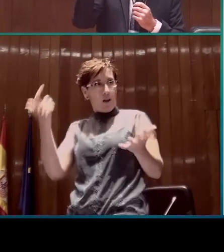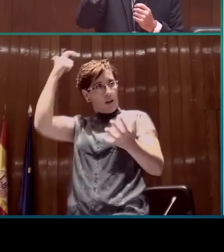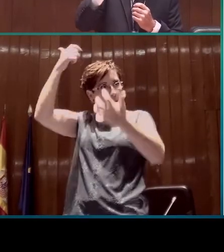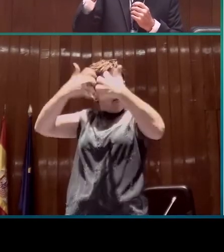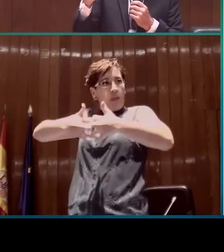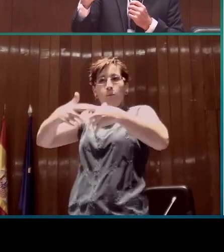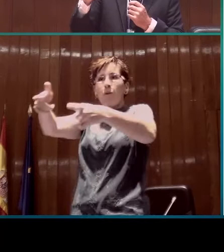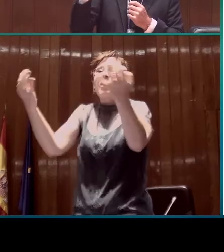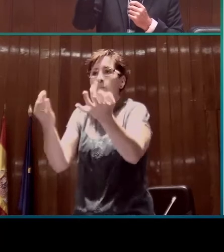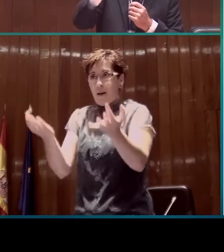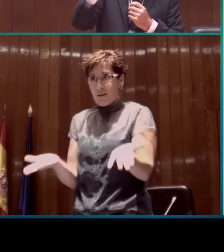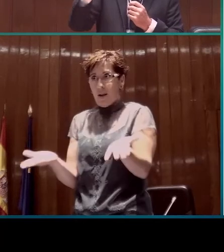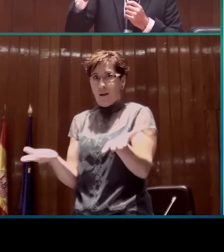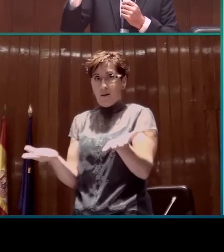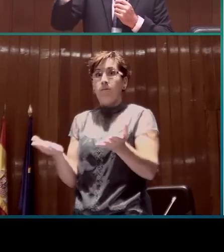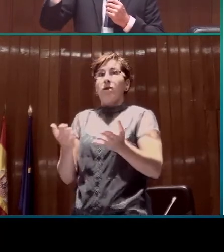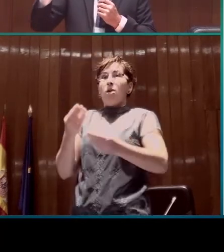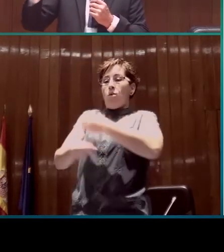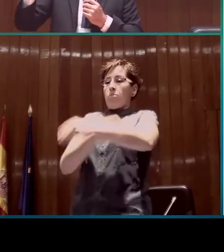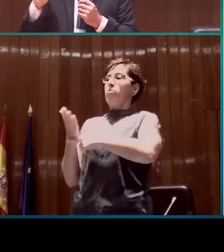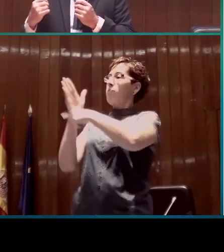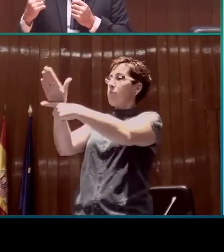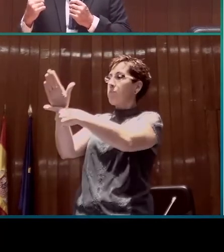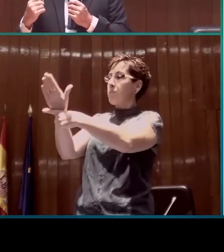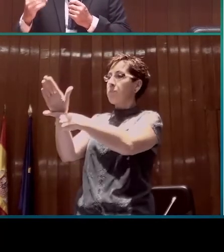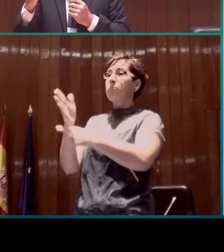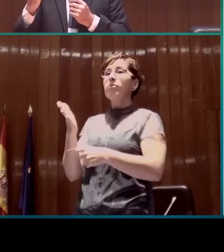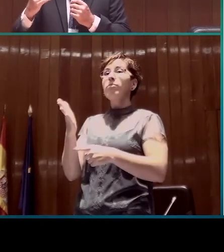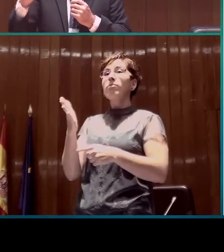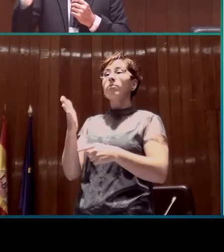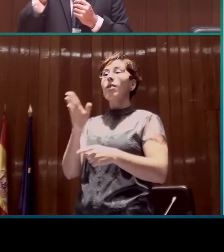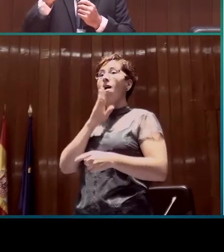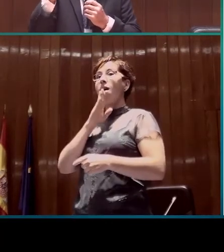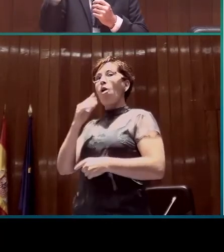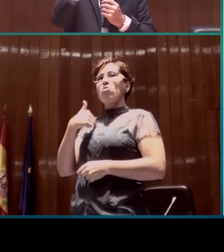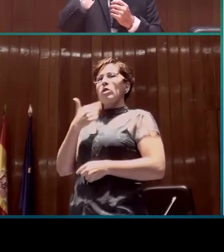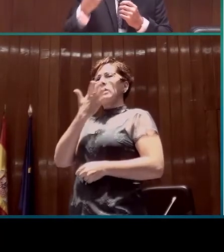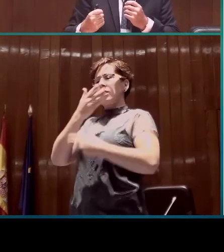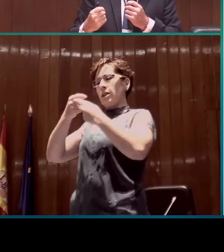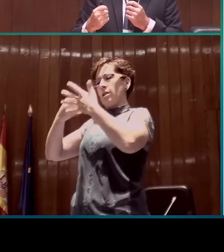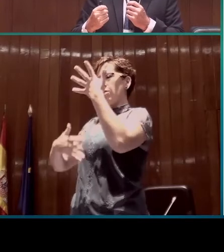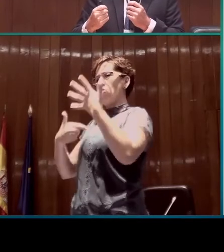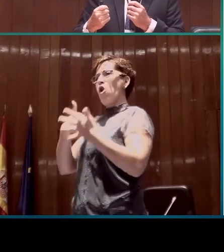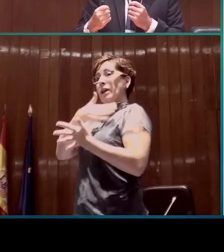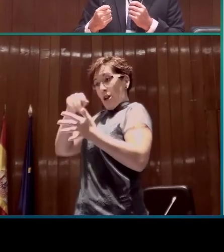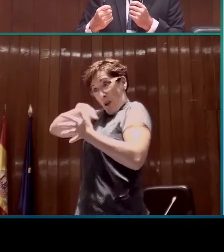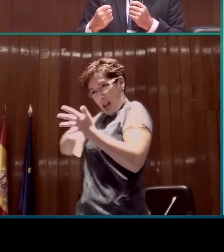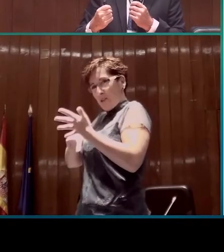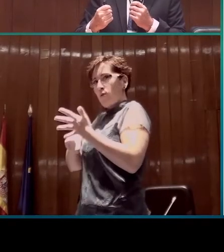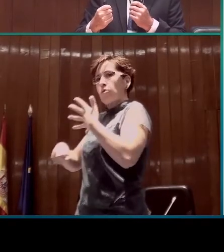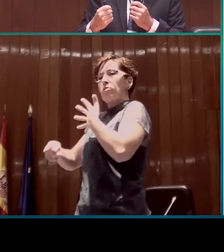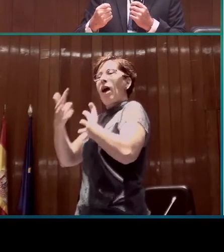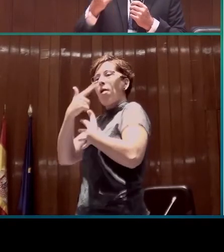intentamos presentarles signos antes del signo sobre el que queremos medir que